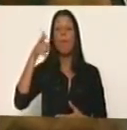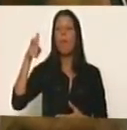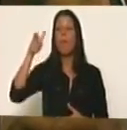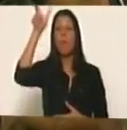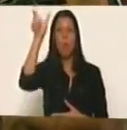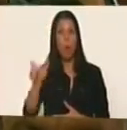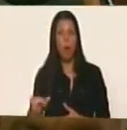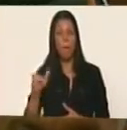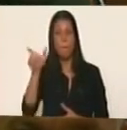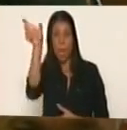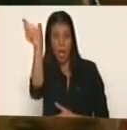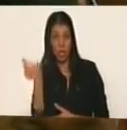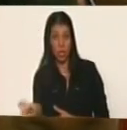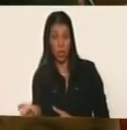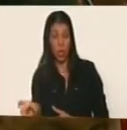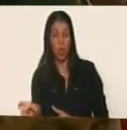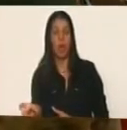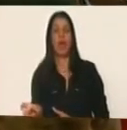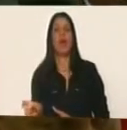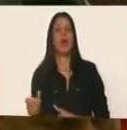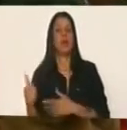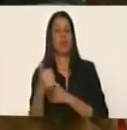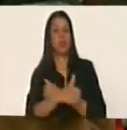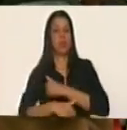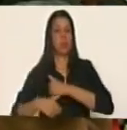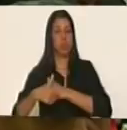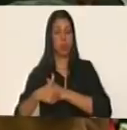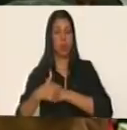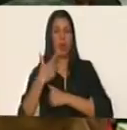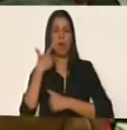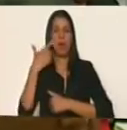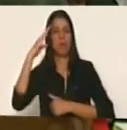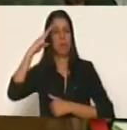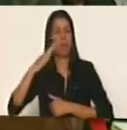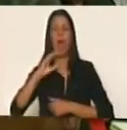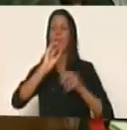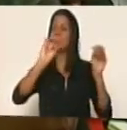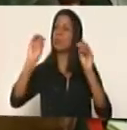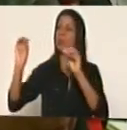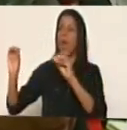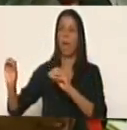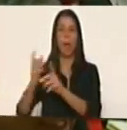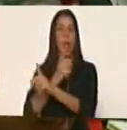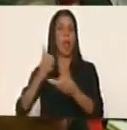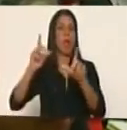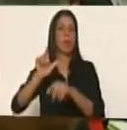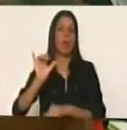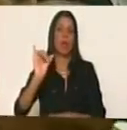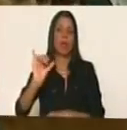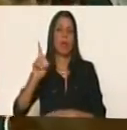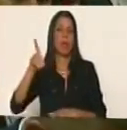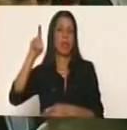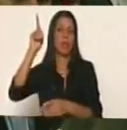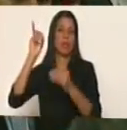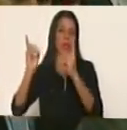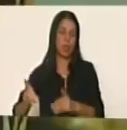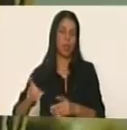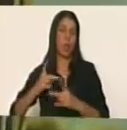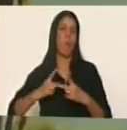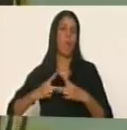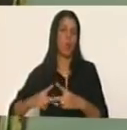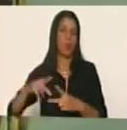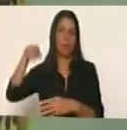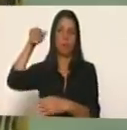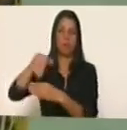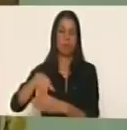que bajo el escudo de las armas convoca la soberanía nacional para el ejercicio pleno de su voluntad.